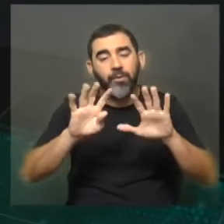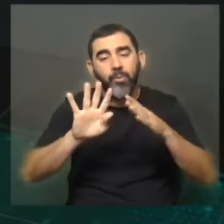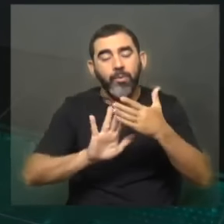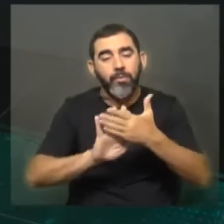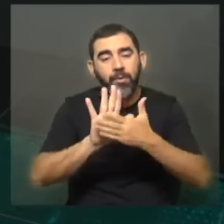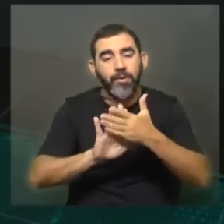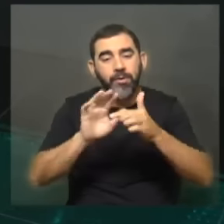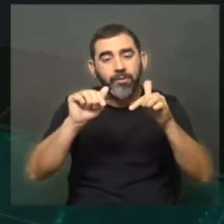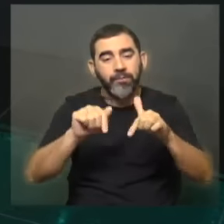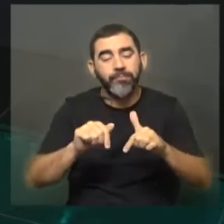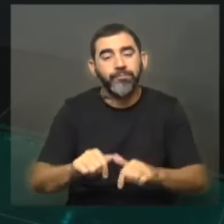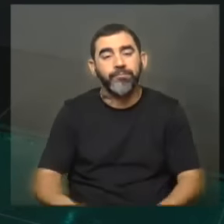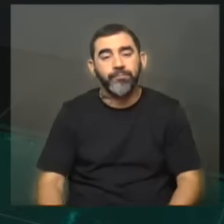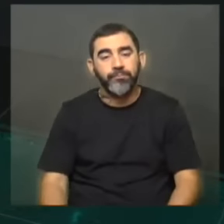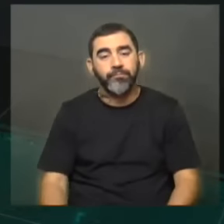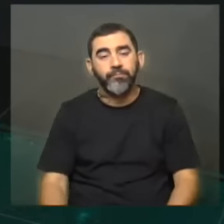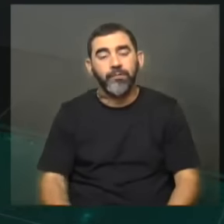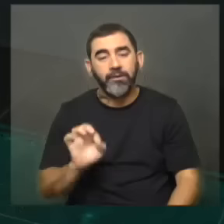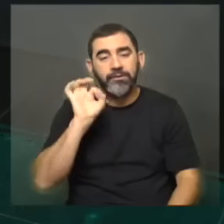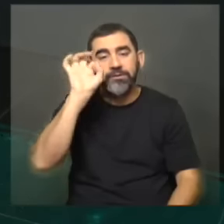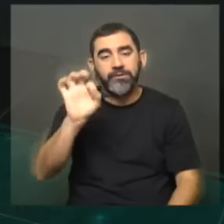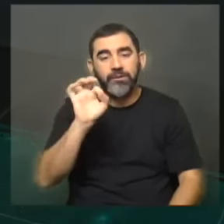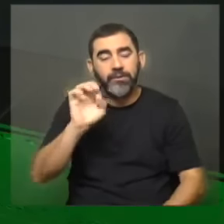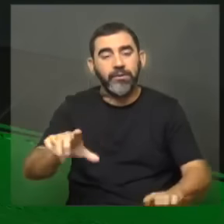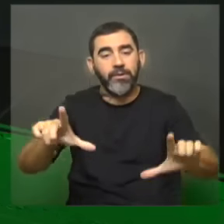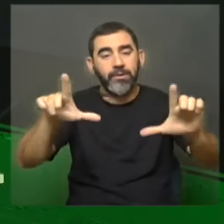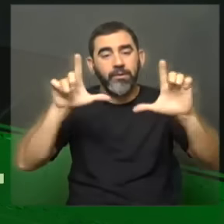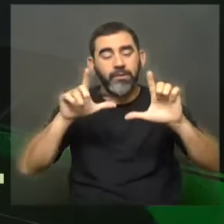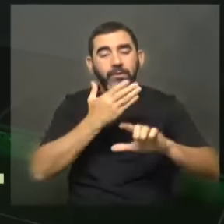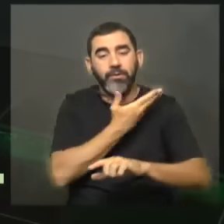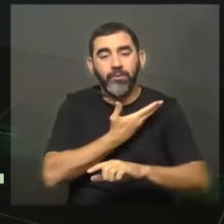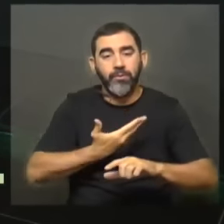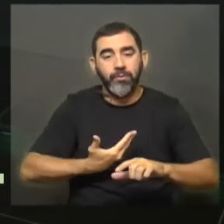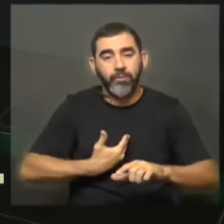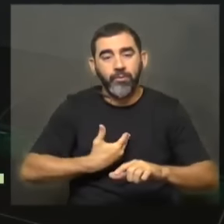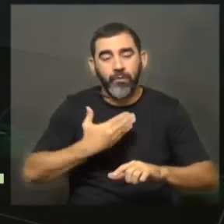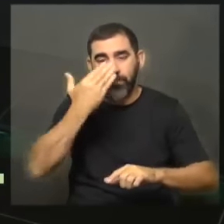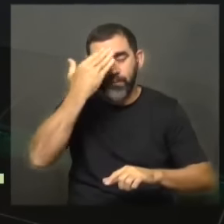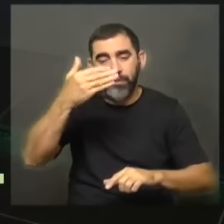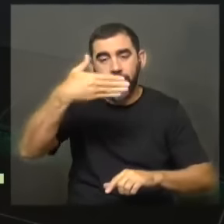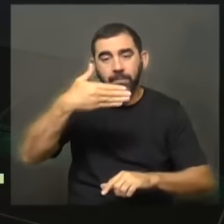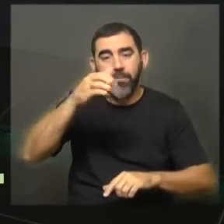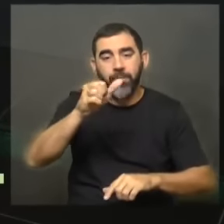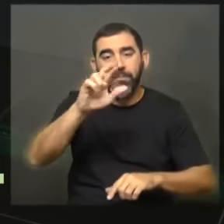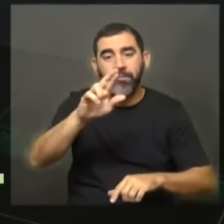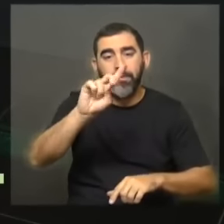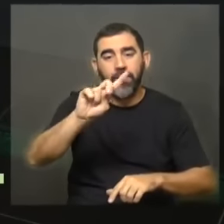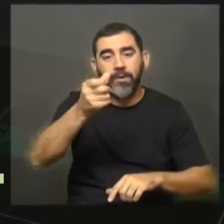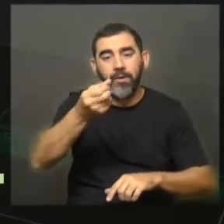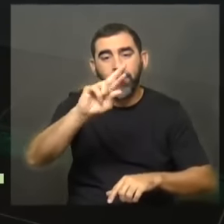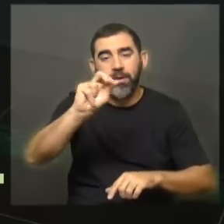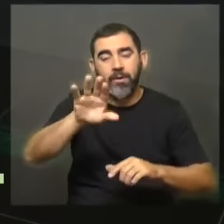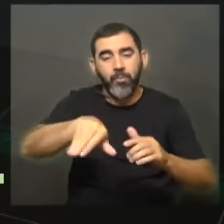nueva aquí en la pantalla de TV ciudad el senador y precandidato a la presidencia por el frente amplio Mario Vergara